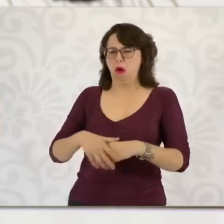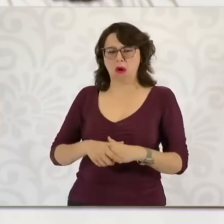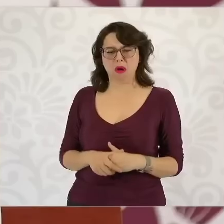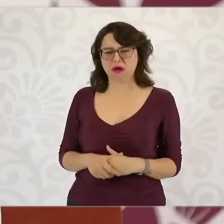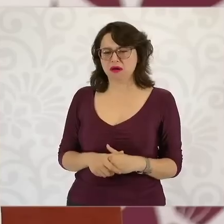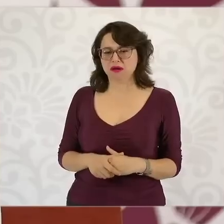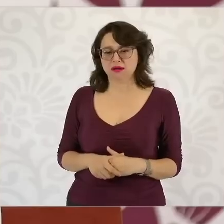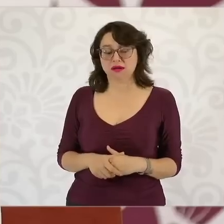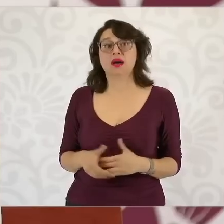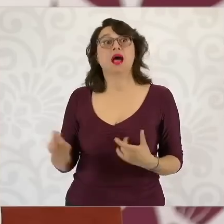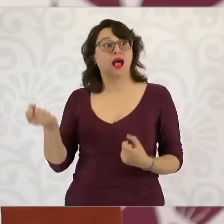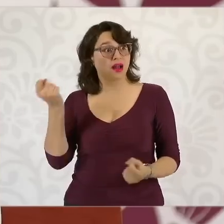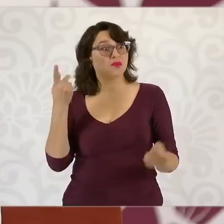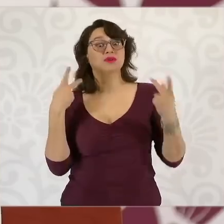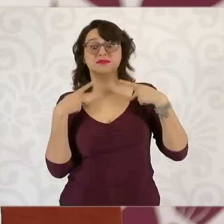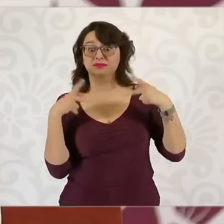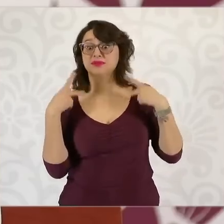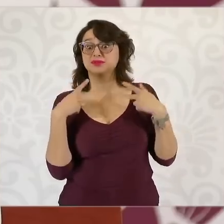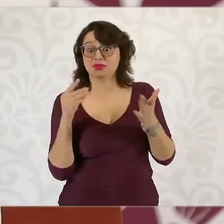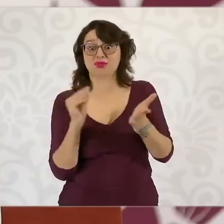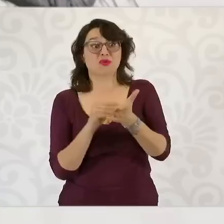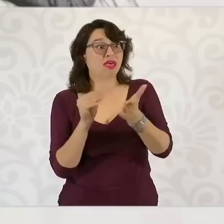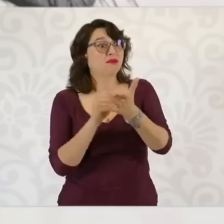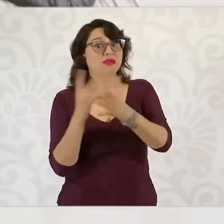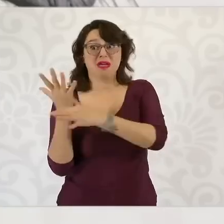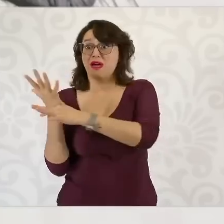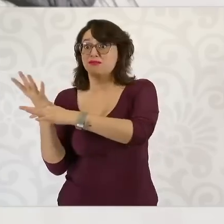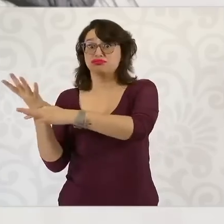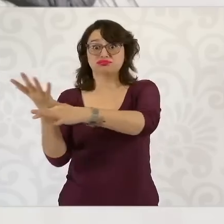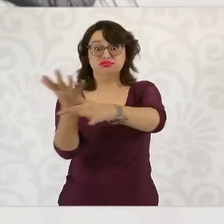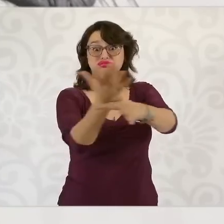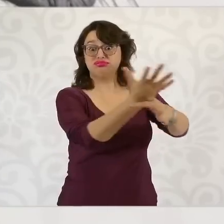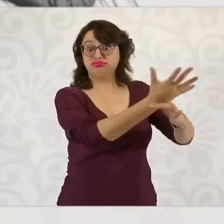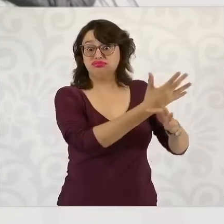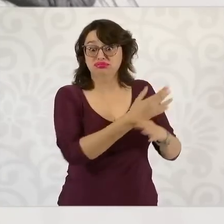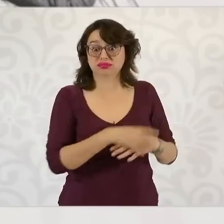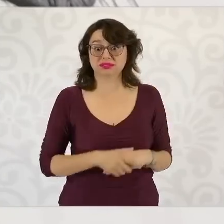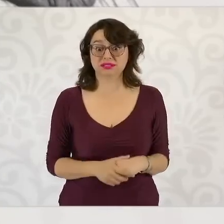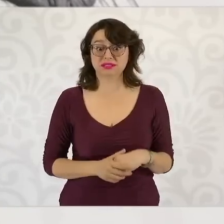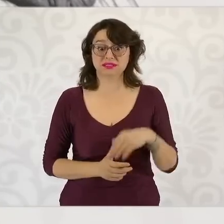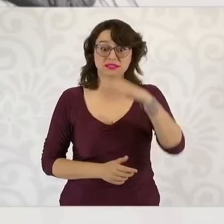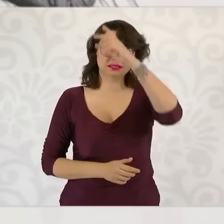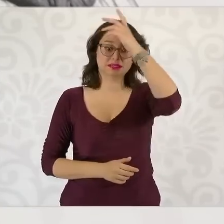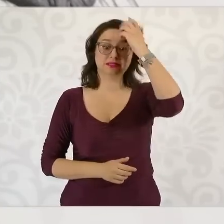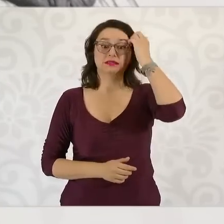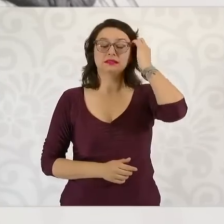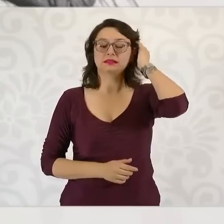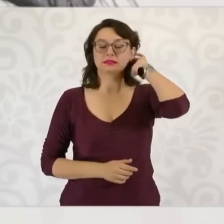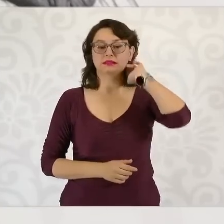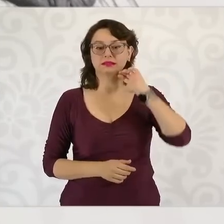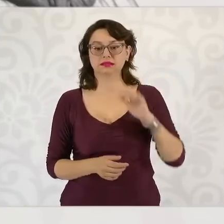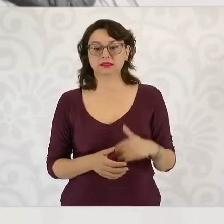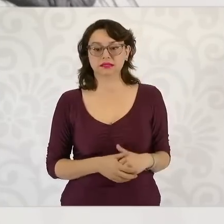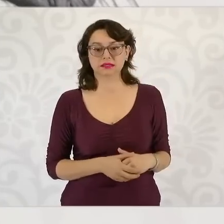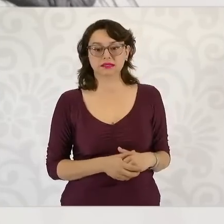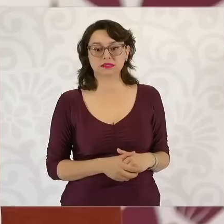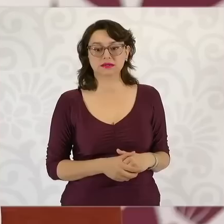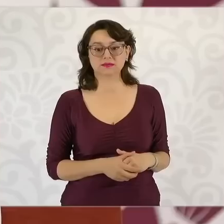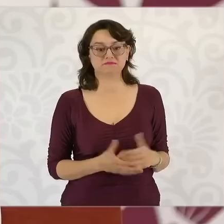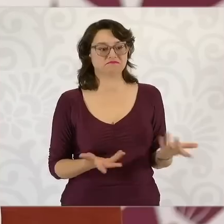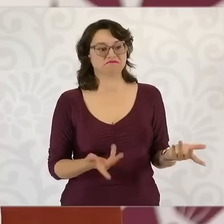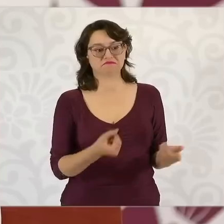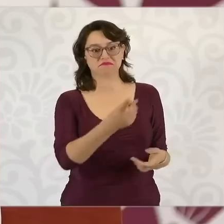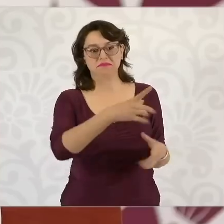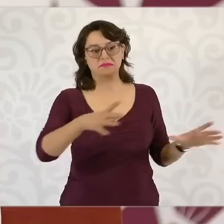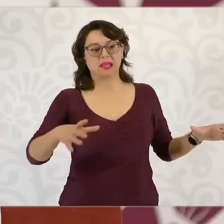Hay gente que lo dice, muchos, por supuesto es una minoría muy grande, muy pequeña, digo, respecto